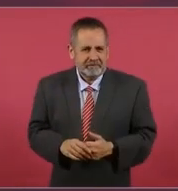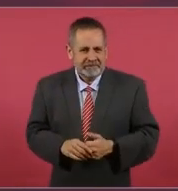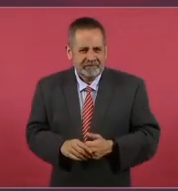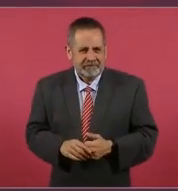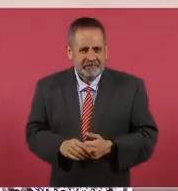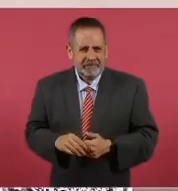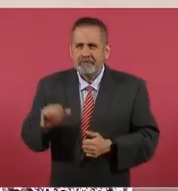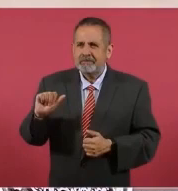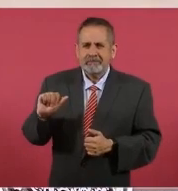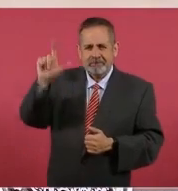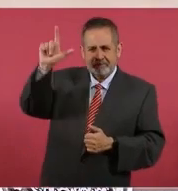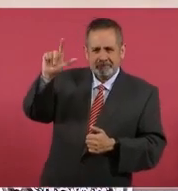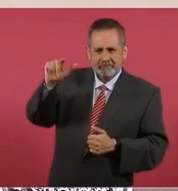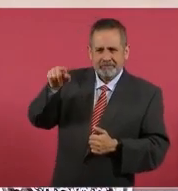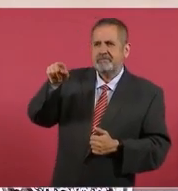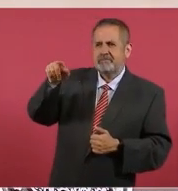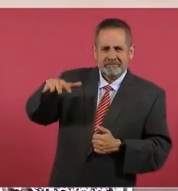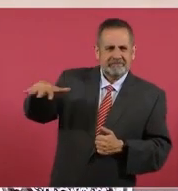nuestra patria,